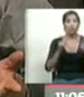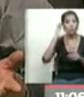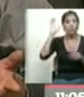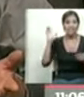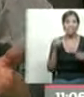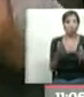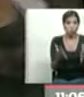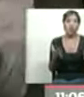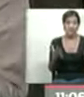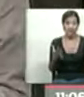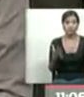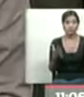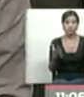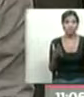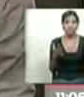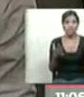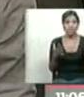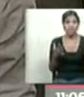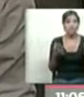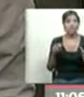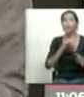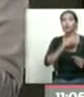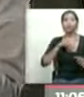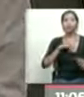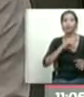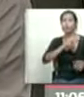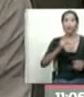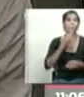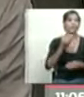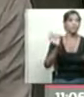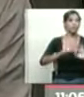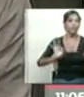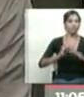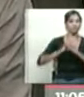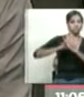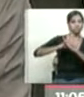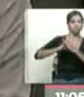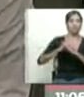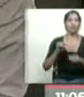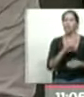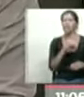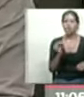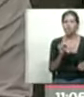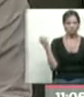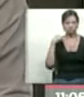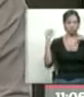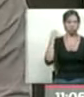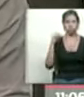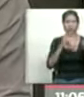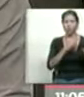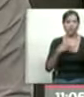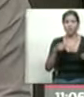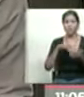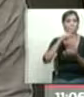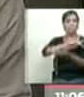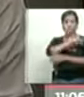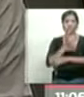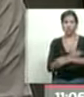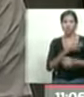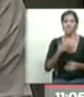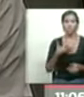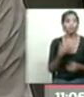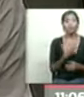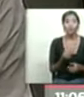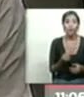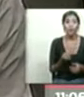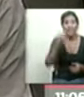lograron. Porque nosotros no nos hemos dejado. Y no nos hemos dejado no por un tema de terquedad, no, yo me quiero quedar en el poder. No, es que el